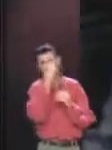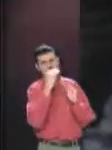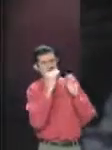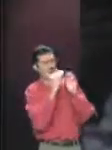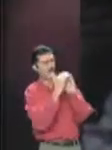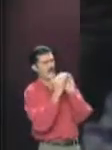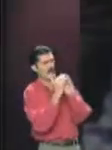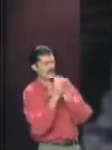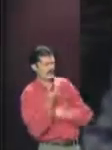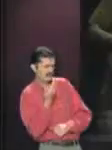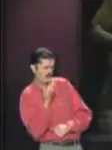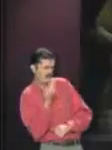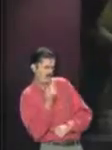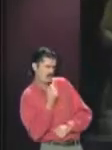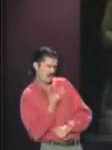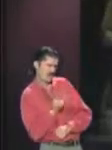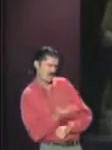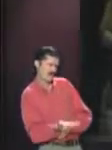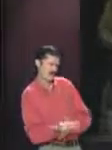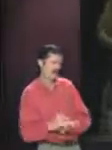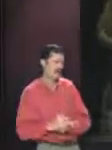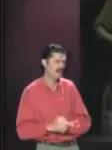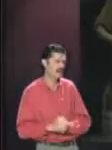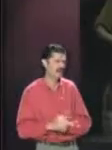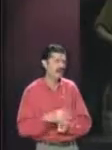esta casita! ¡Mira nada más!